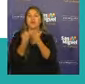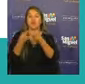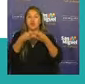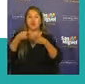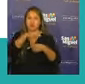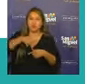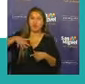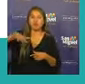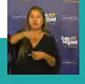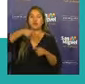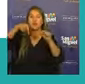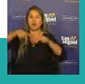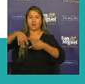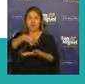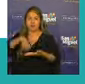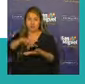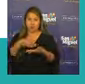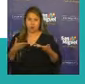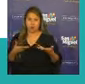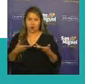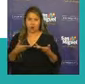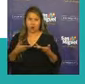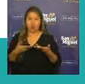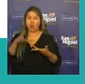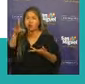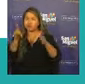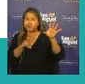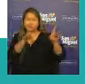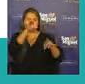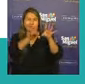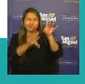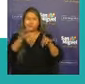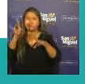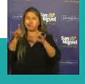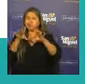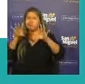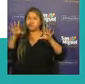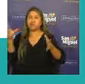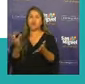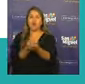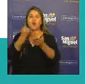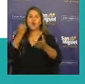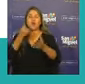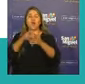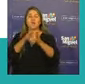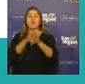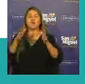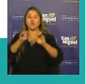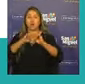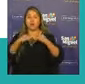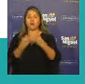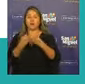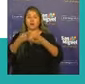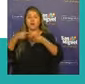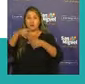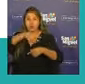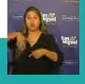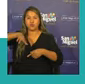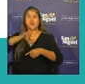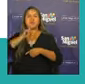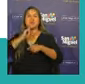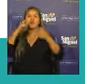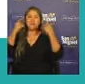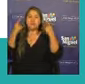sociales de nuestra comuna. Lograr que la mayor cantidad de organizaciones sociales pudieran tener